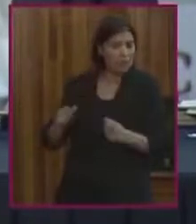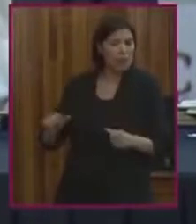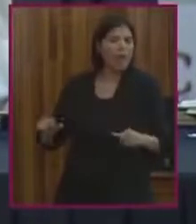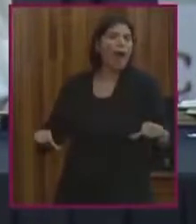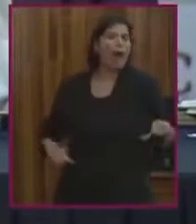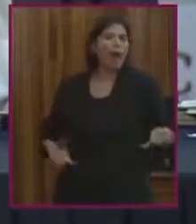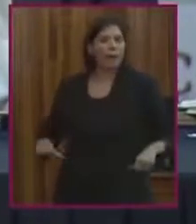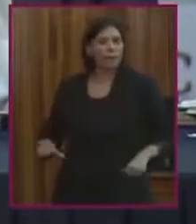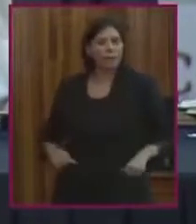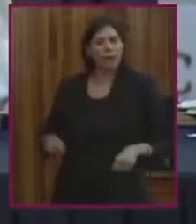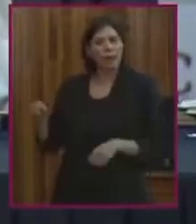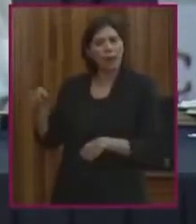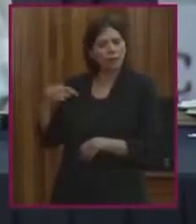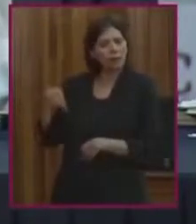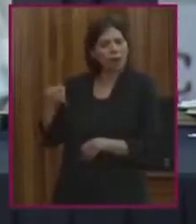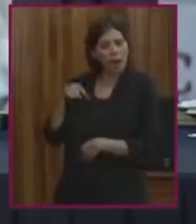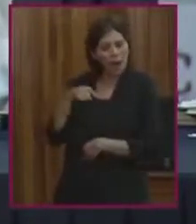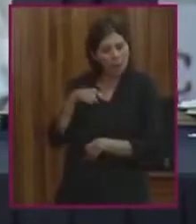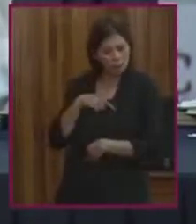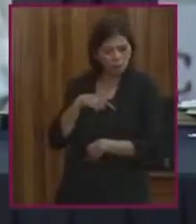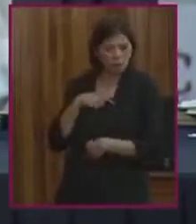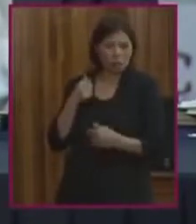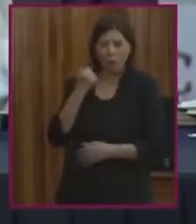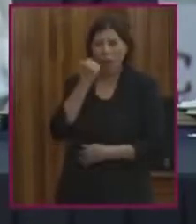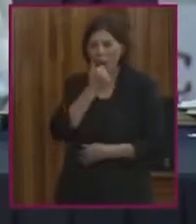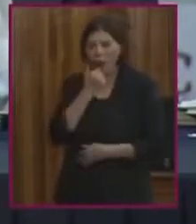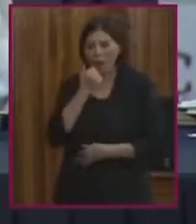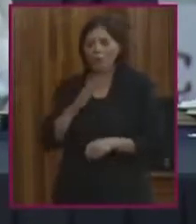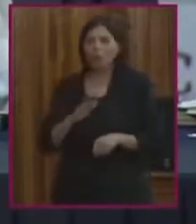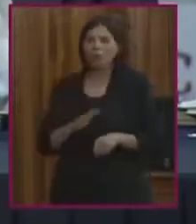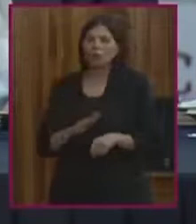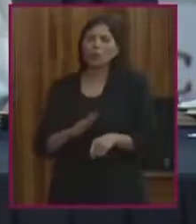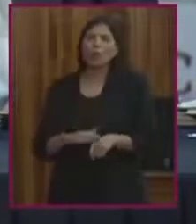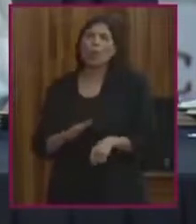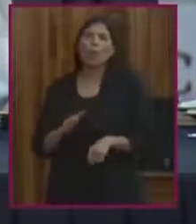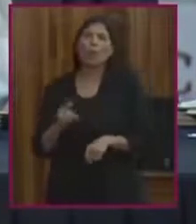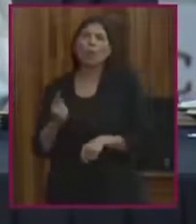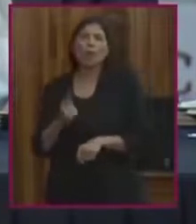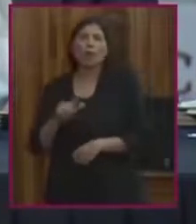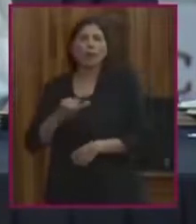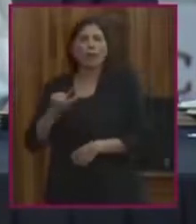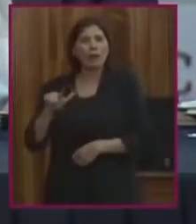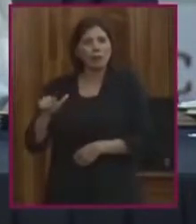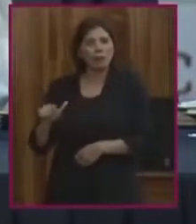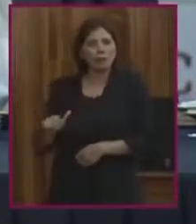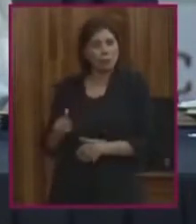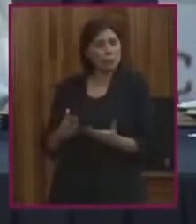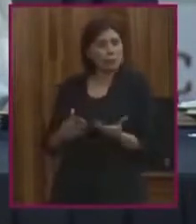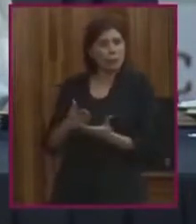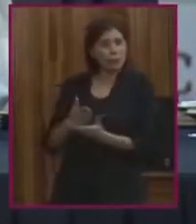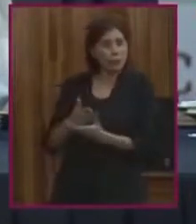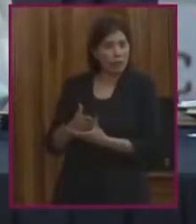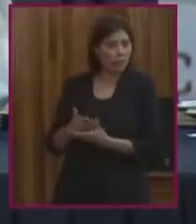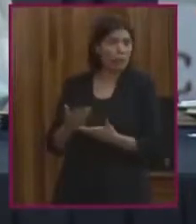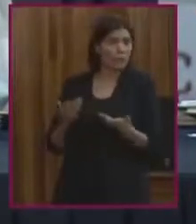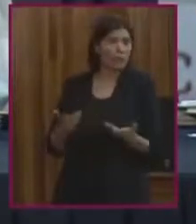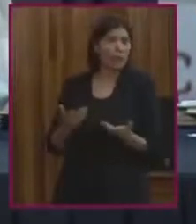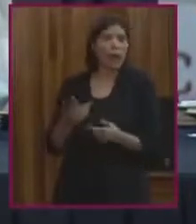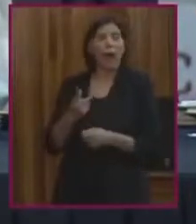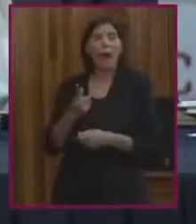niños, porque es muy triste cuando llegan a secundaria, a prepa o hasta la licenciatura que no saben investigar.